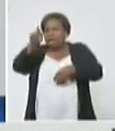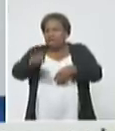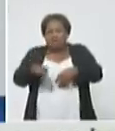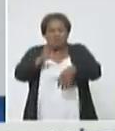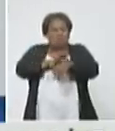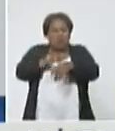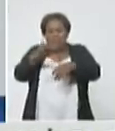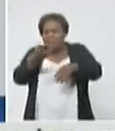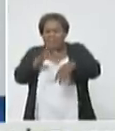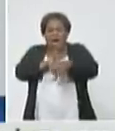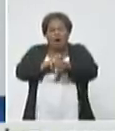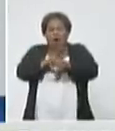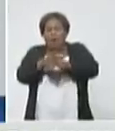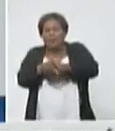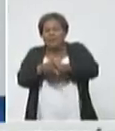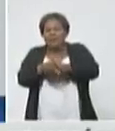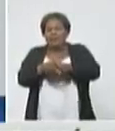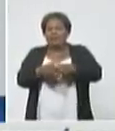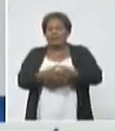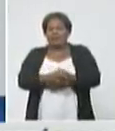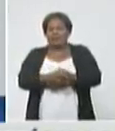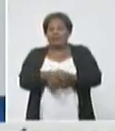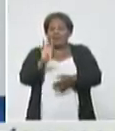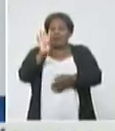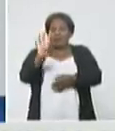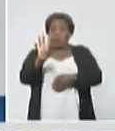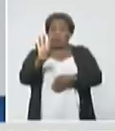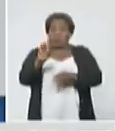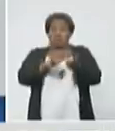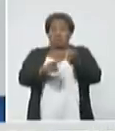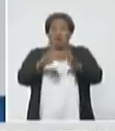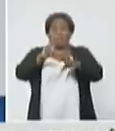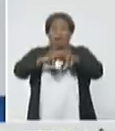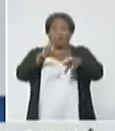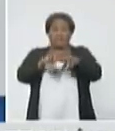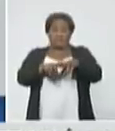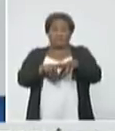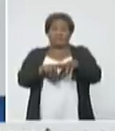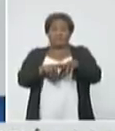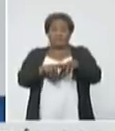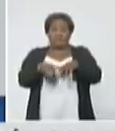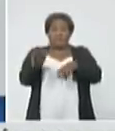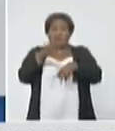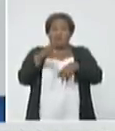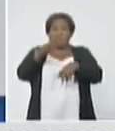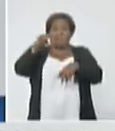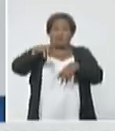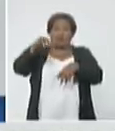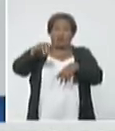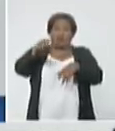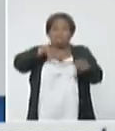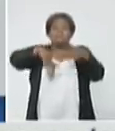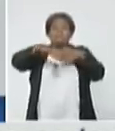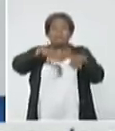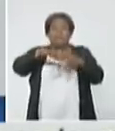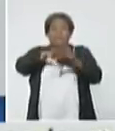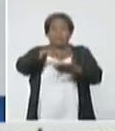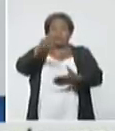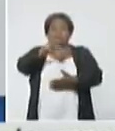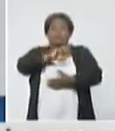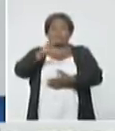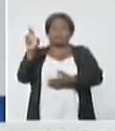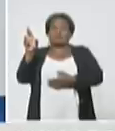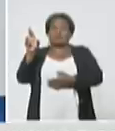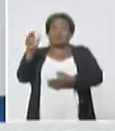la COVID-19. 4 de la provincia de La Habana, de los municipios Marianao, Playa, Plaza de la Revolución y 10